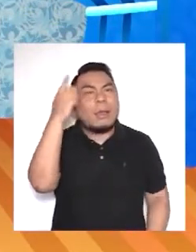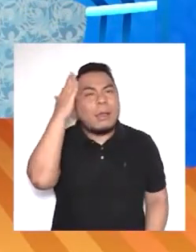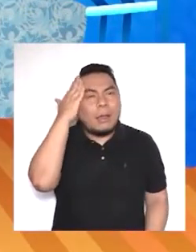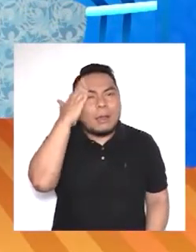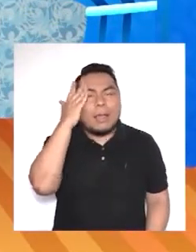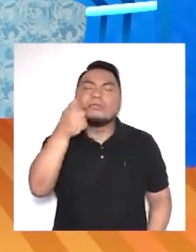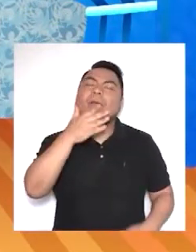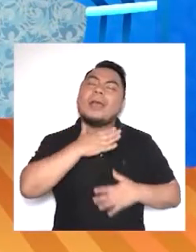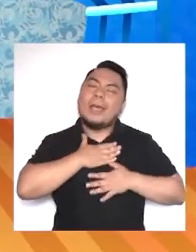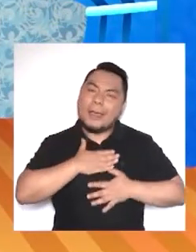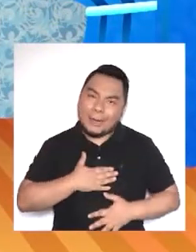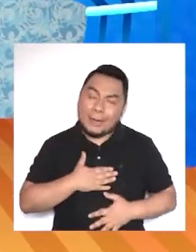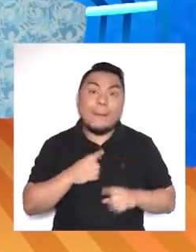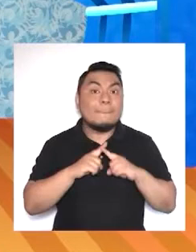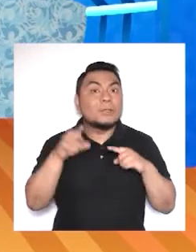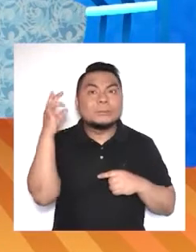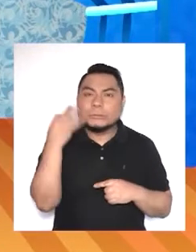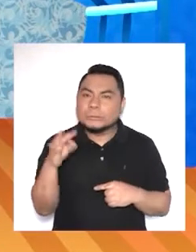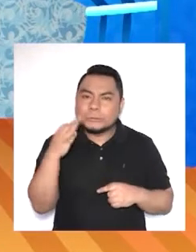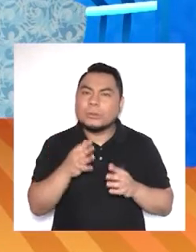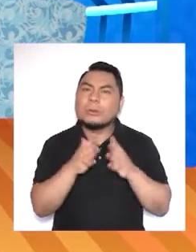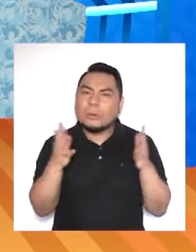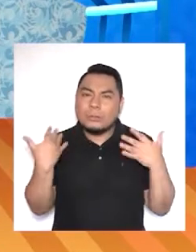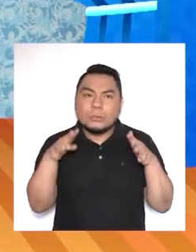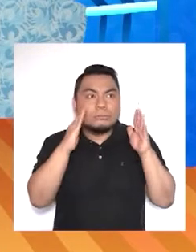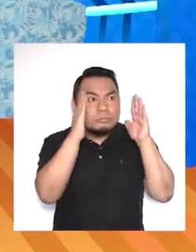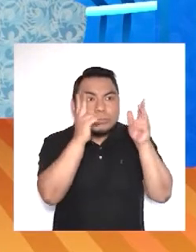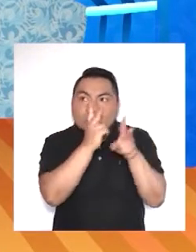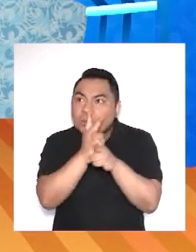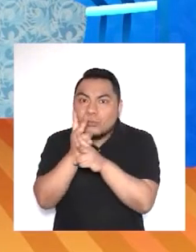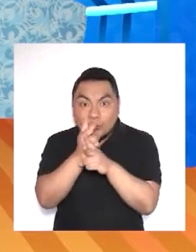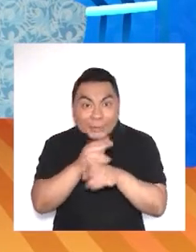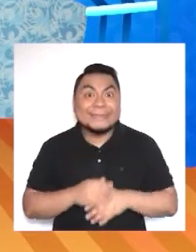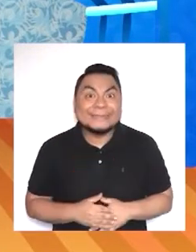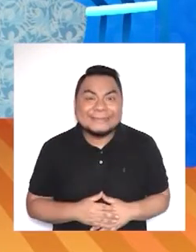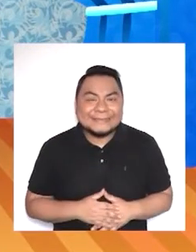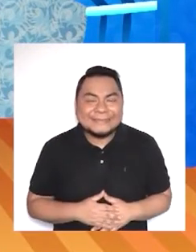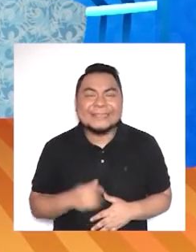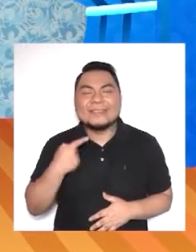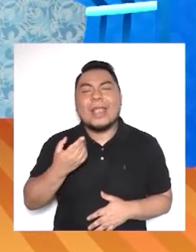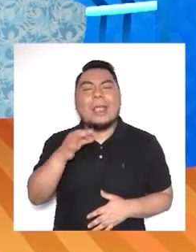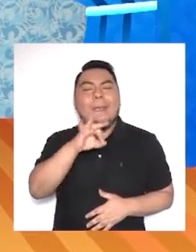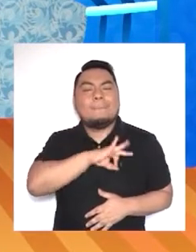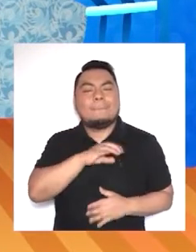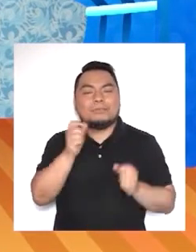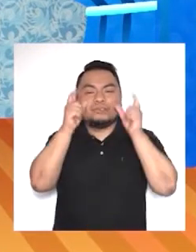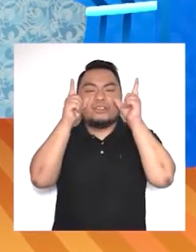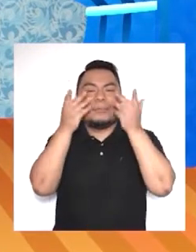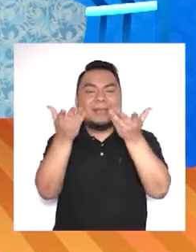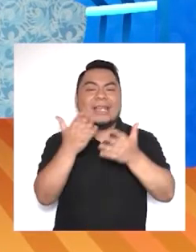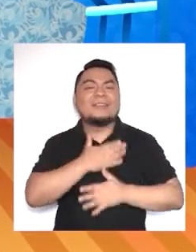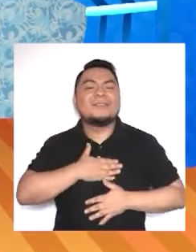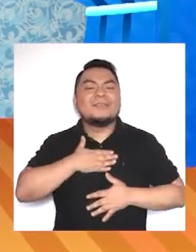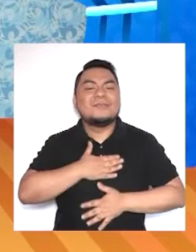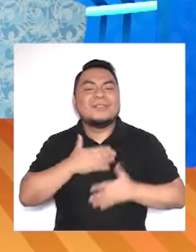estar tranquilos, pero siempre alertas. Y como premio sorpresa, vamos a disfrutar de